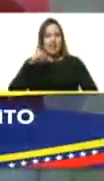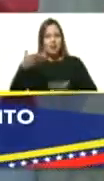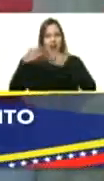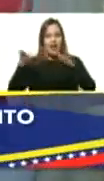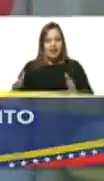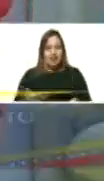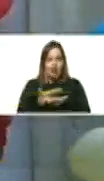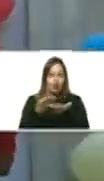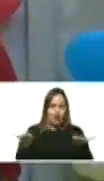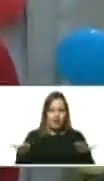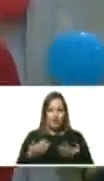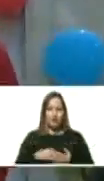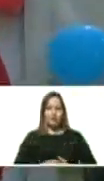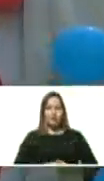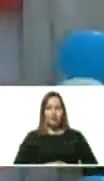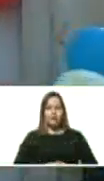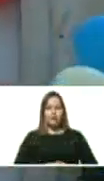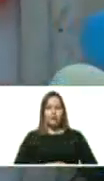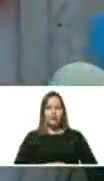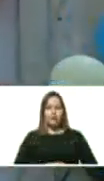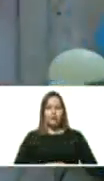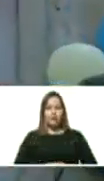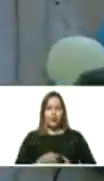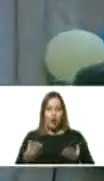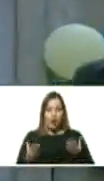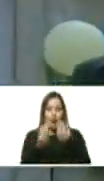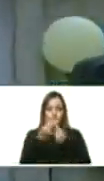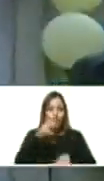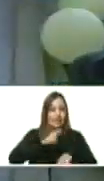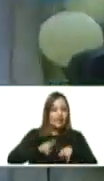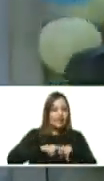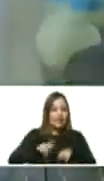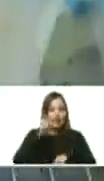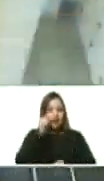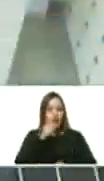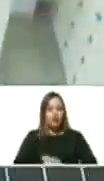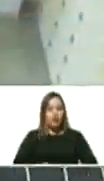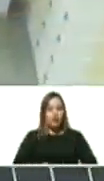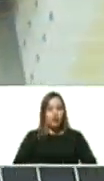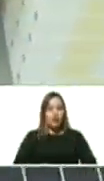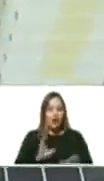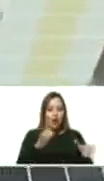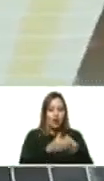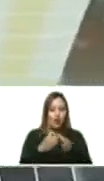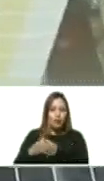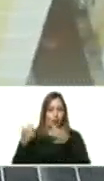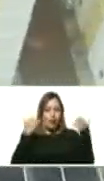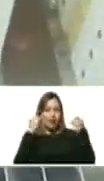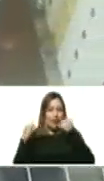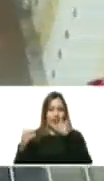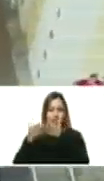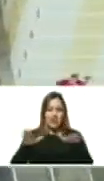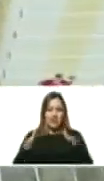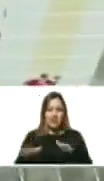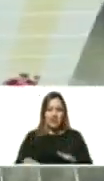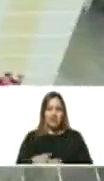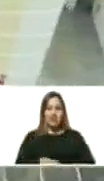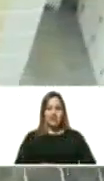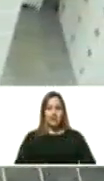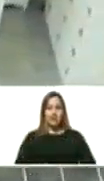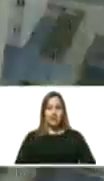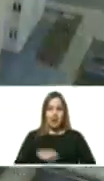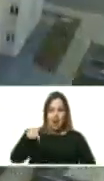da, con nuestros niños, nuestros grupos de parranda navideña, presidente.